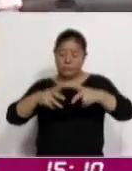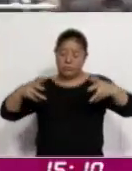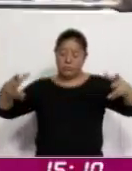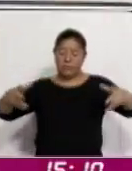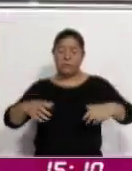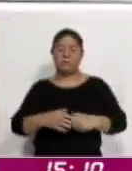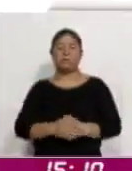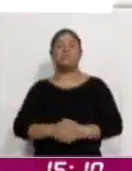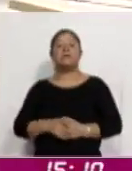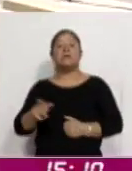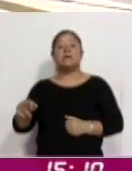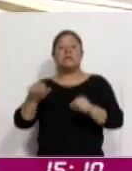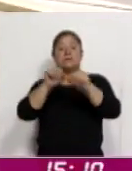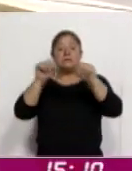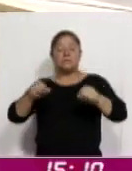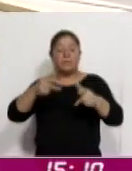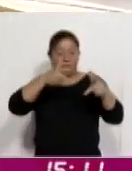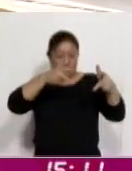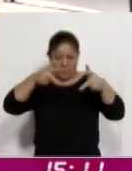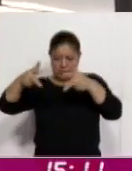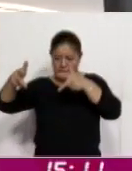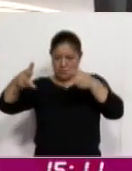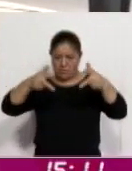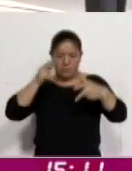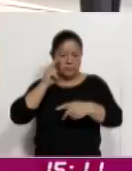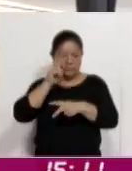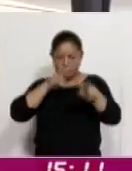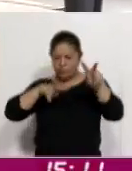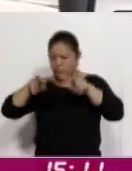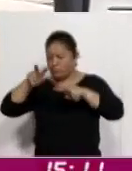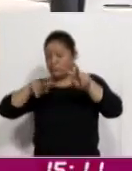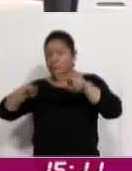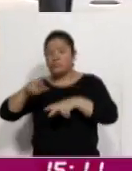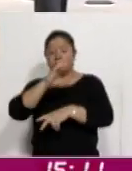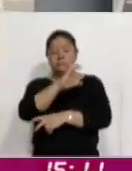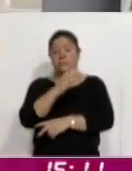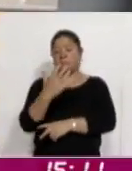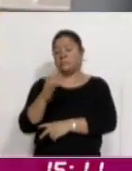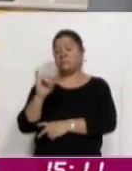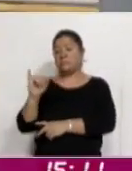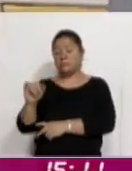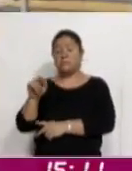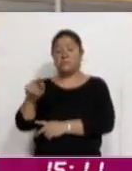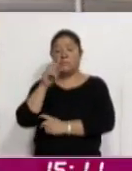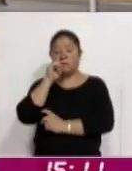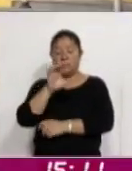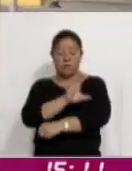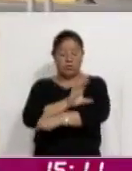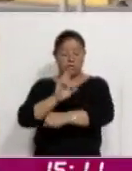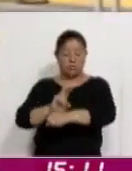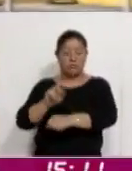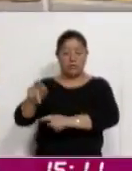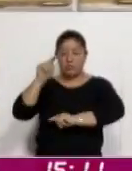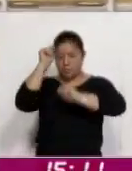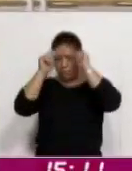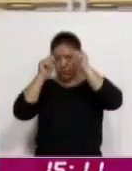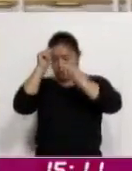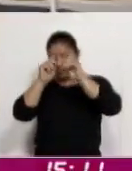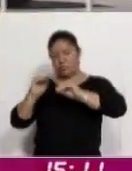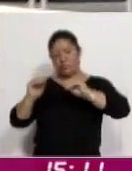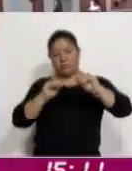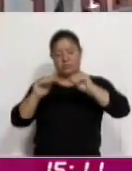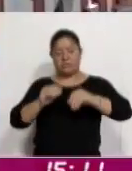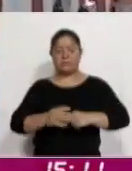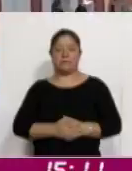apoyándose en el sistema de videovigilancia del C5I y en coordinación con las áreas de turismo y movilidad. Para